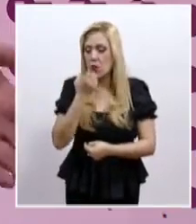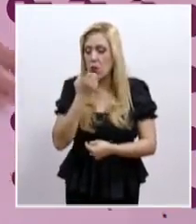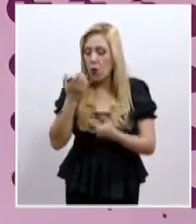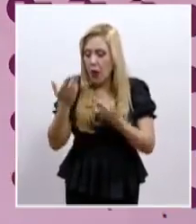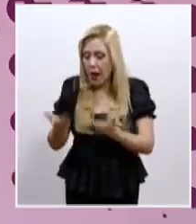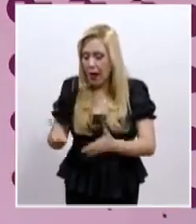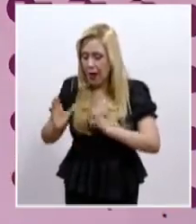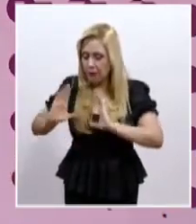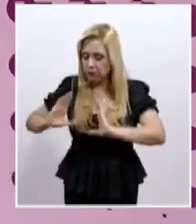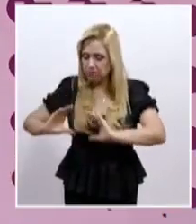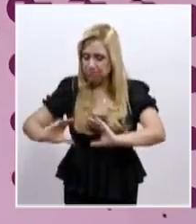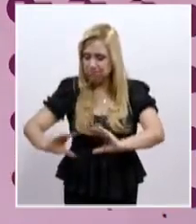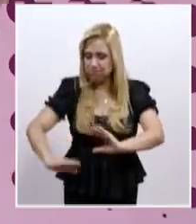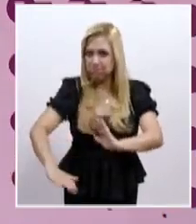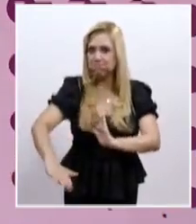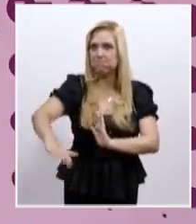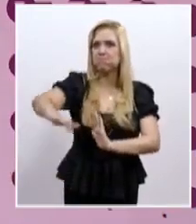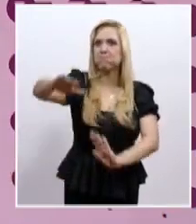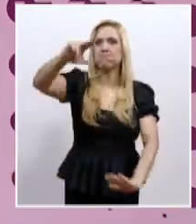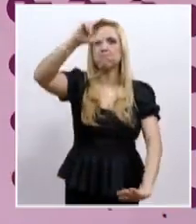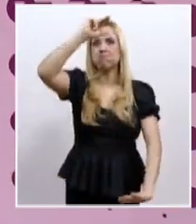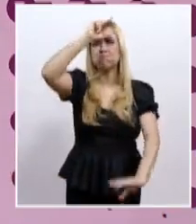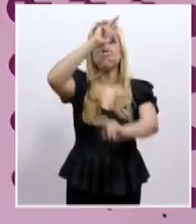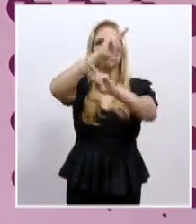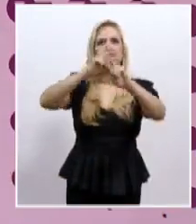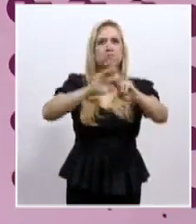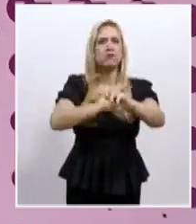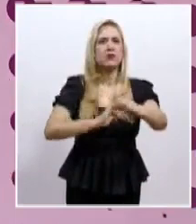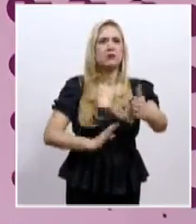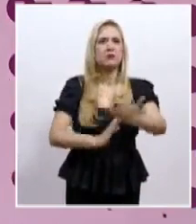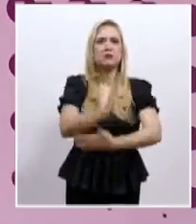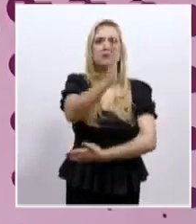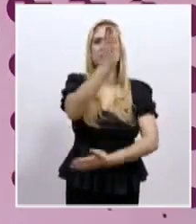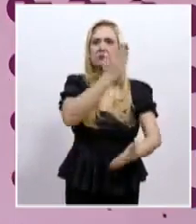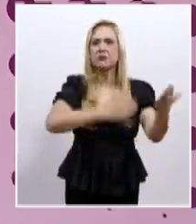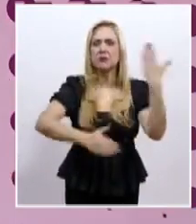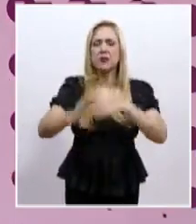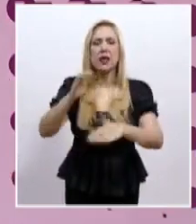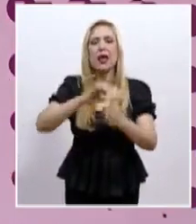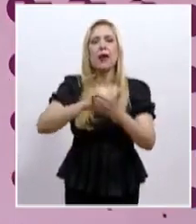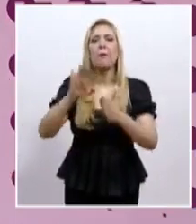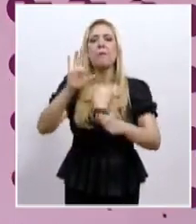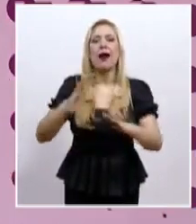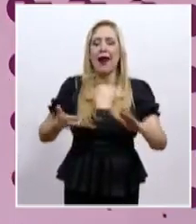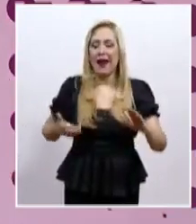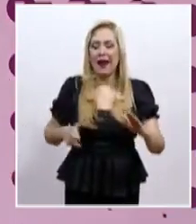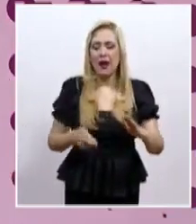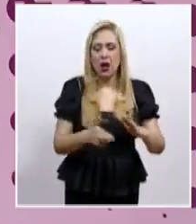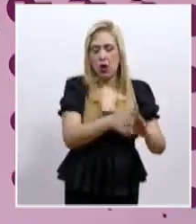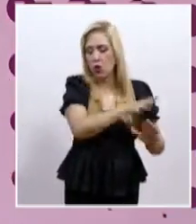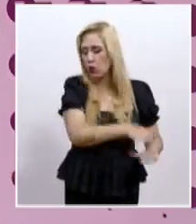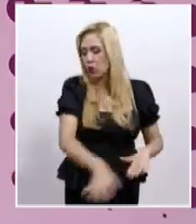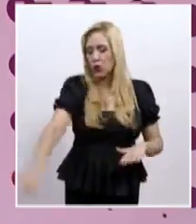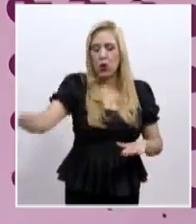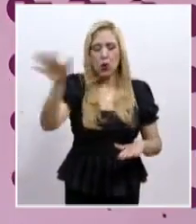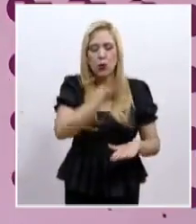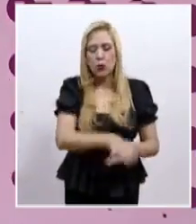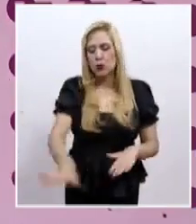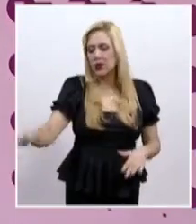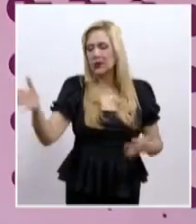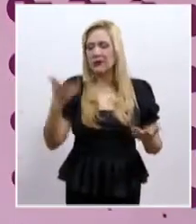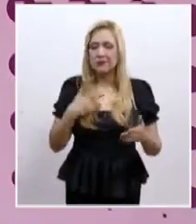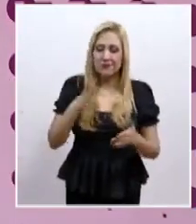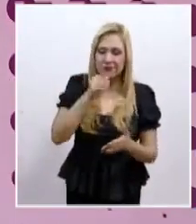río de un lado a otro de ese río ayuda a los ricos y a los pobres a cerrar una brecha